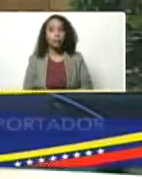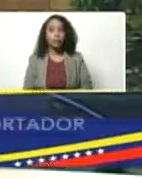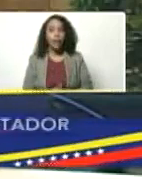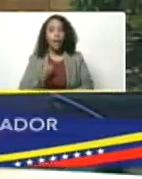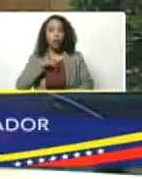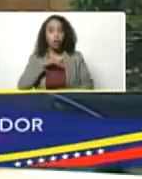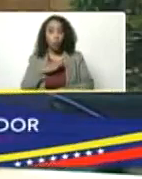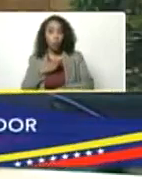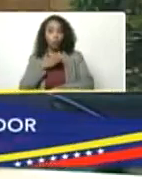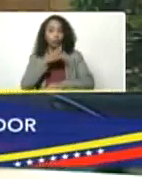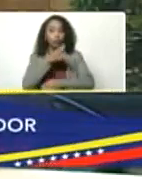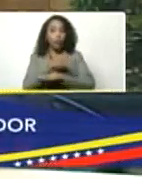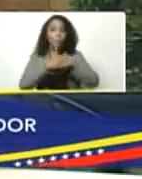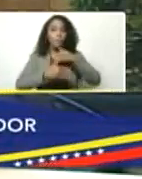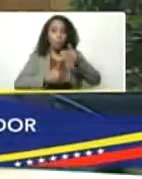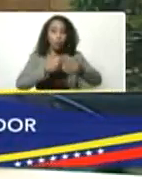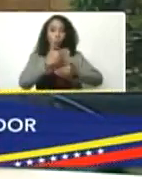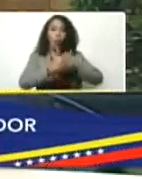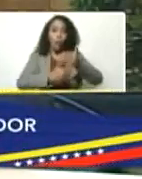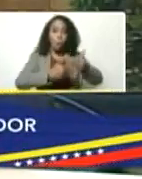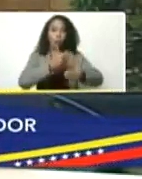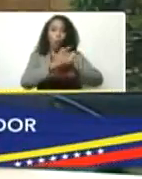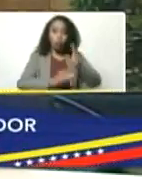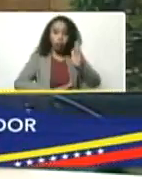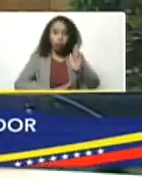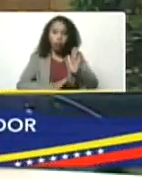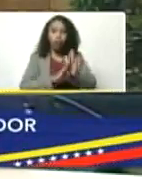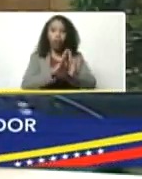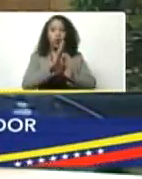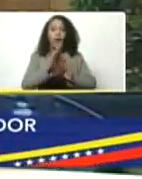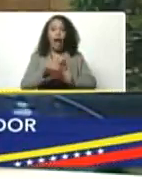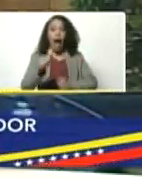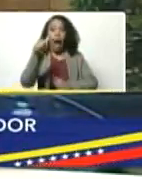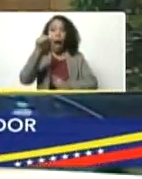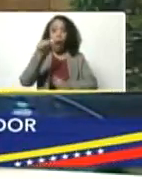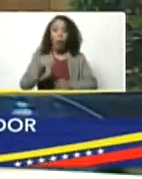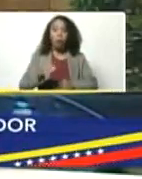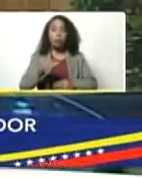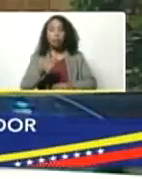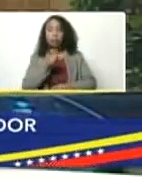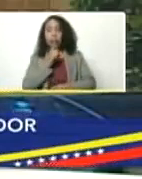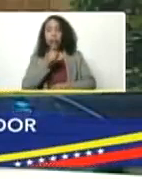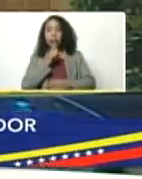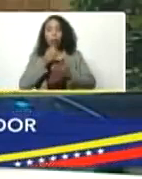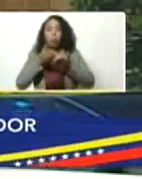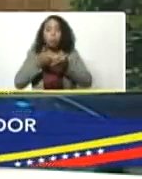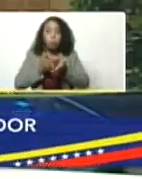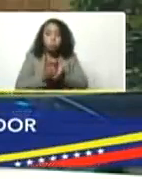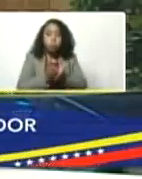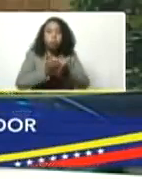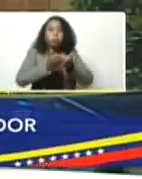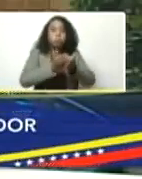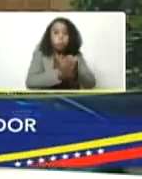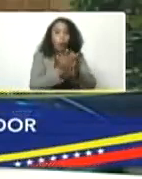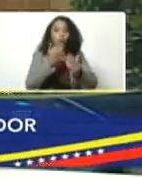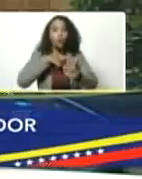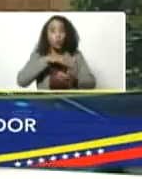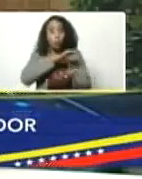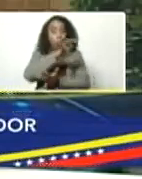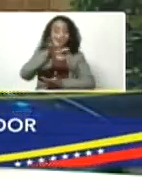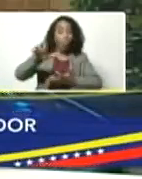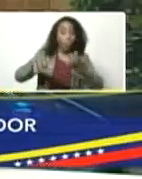ido navegando las aguas turbulentas y hemos ido pasando las